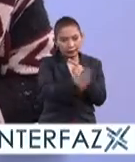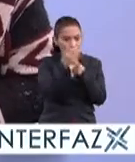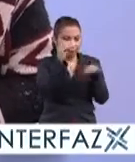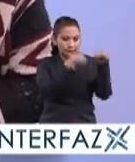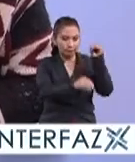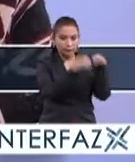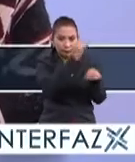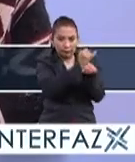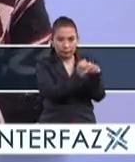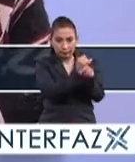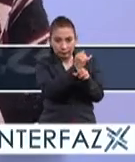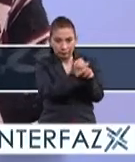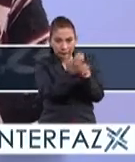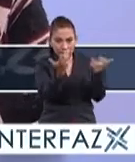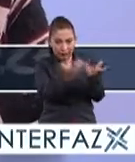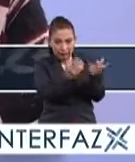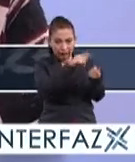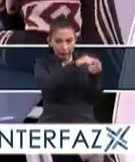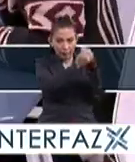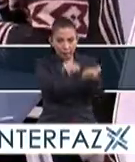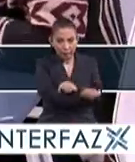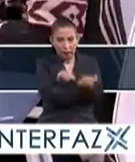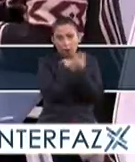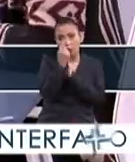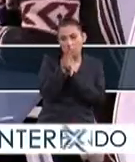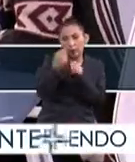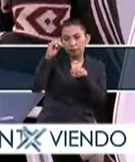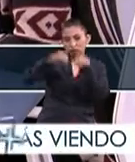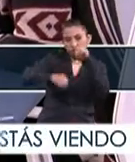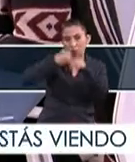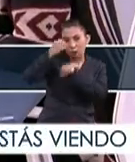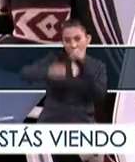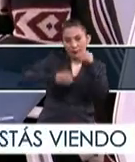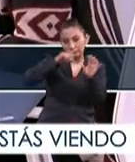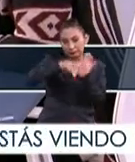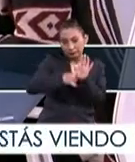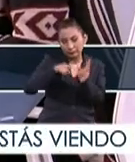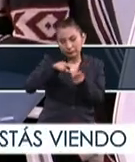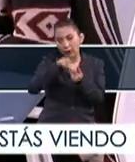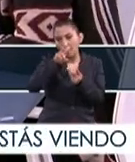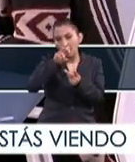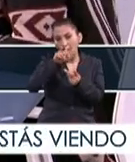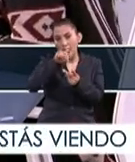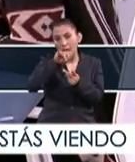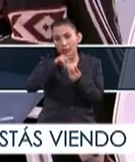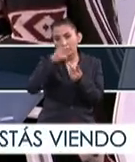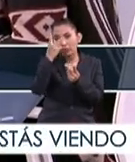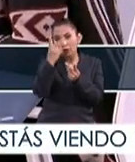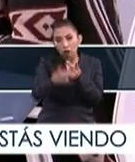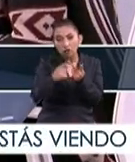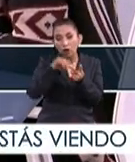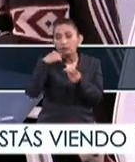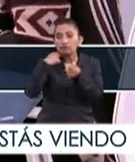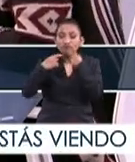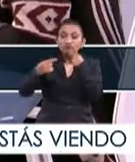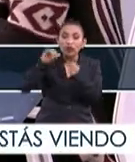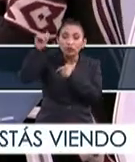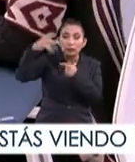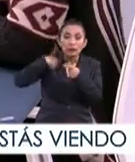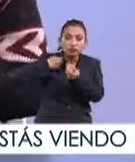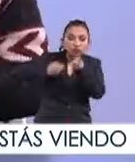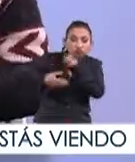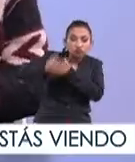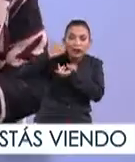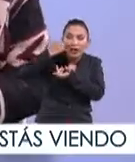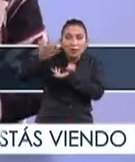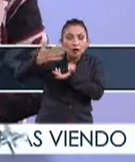esta investigación que se hizo y la traducción a una puesta en escena. El volumen 2 es el intercambio con otros artistas, donde